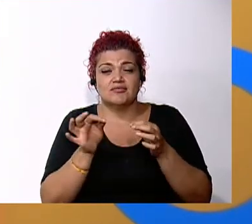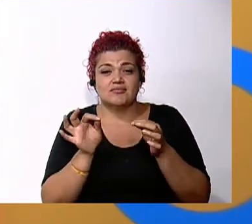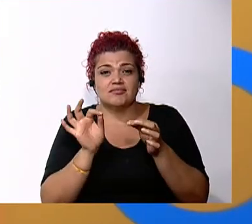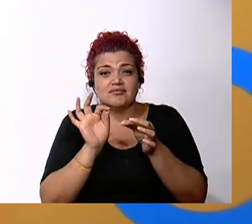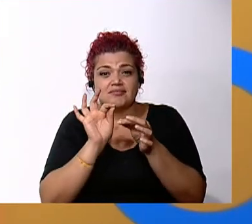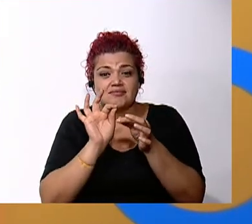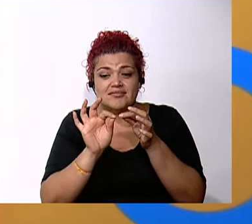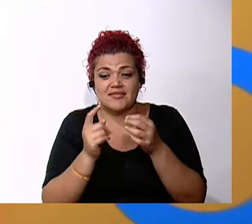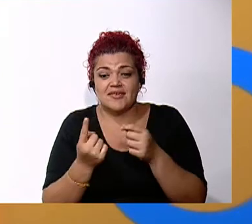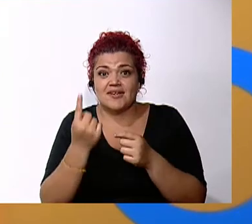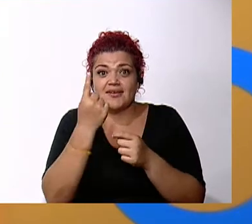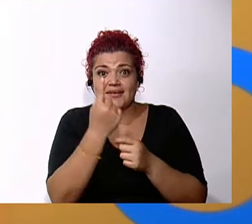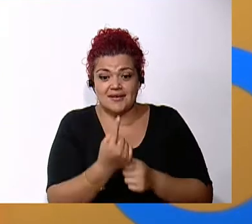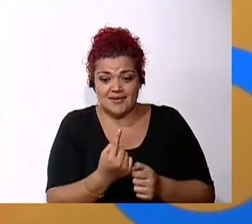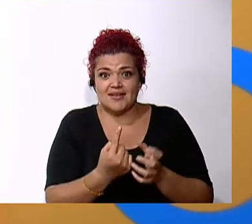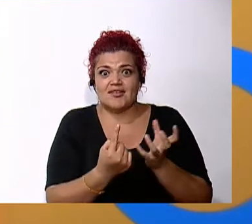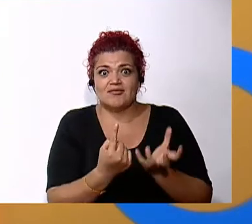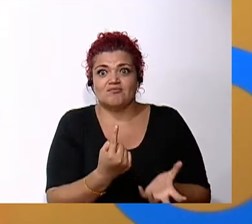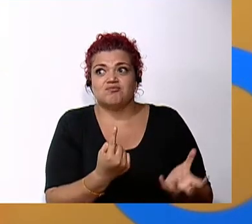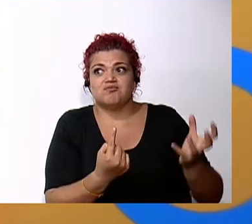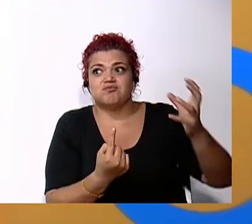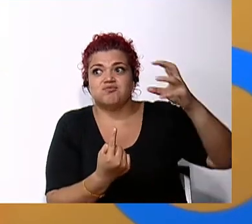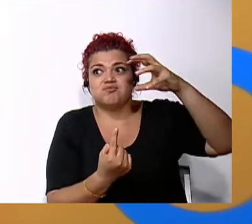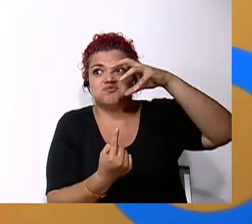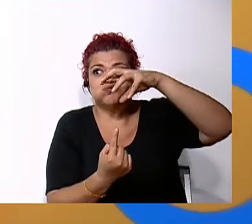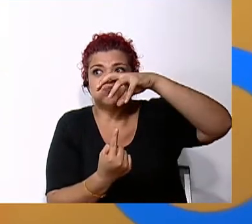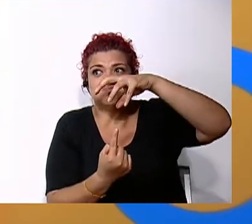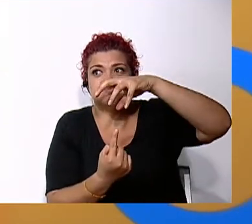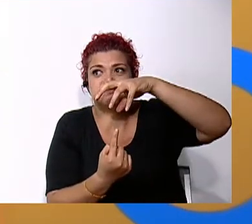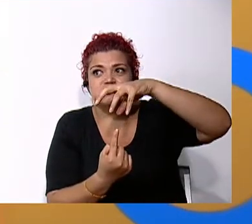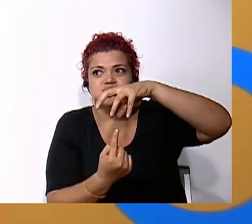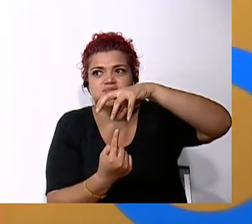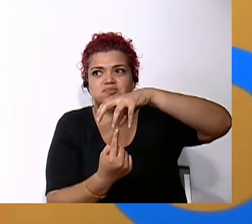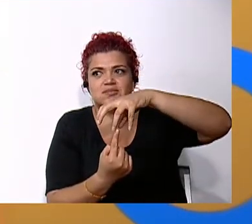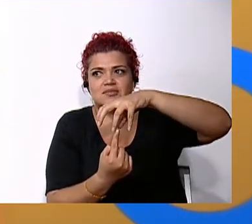introduce la candela en el recipiente